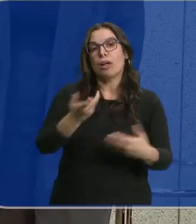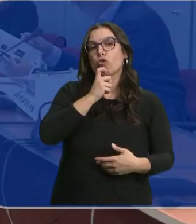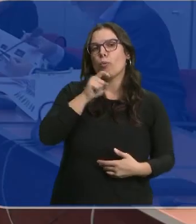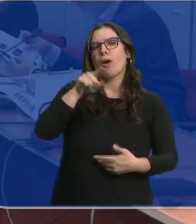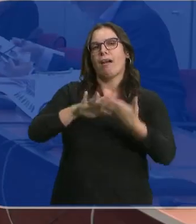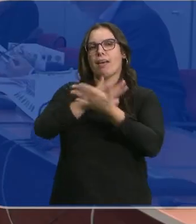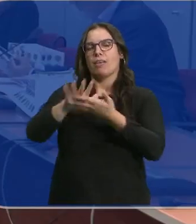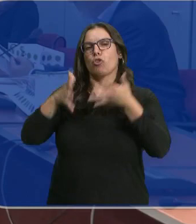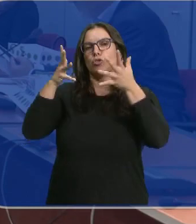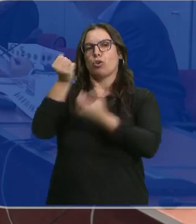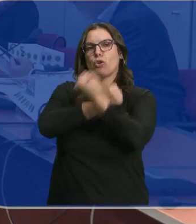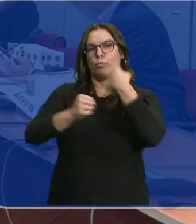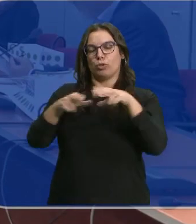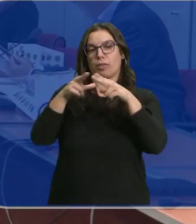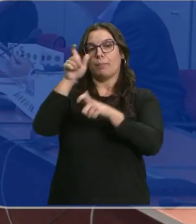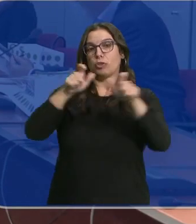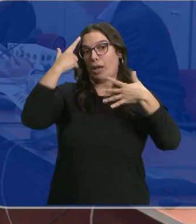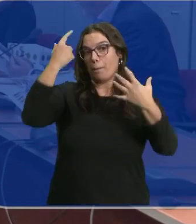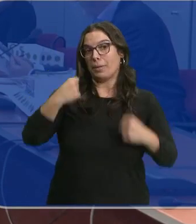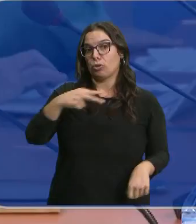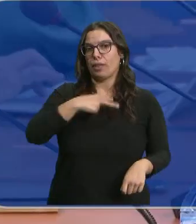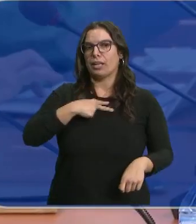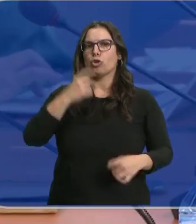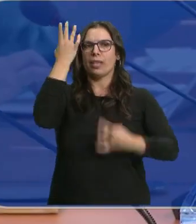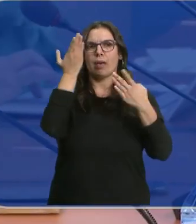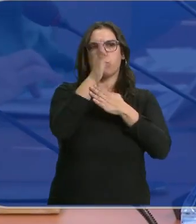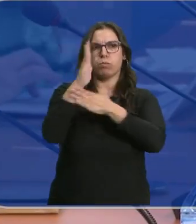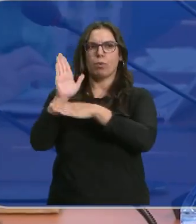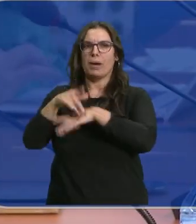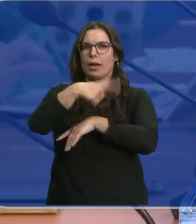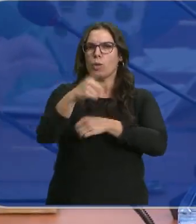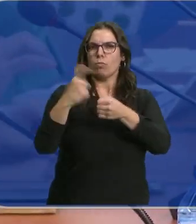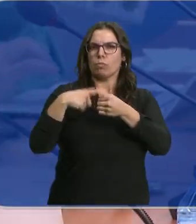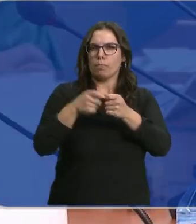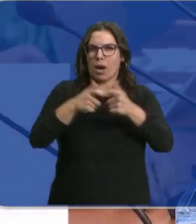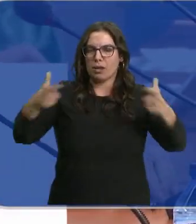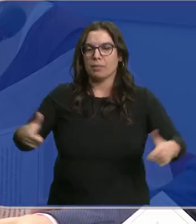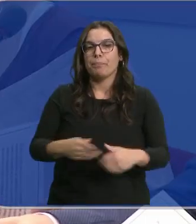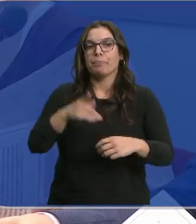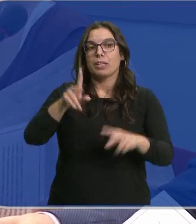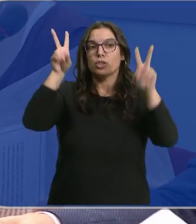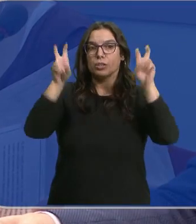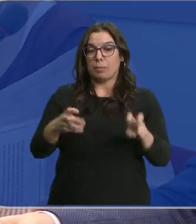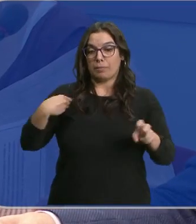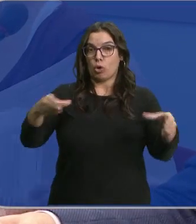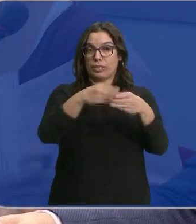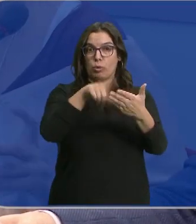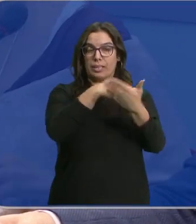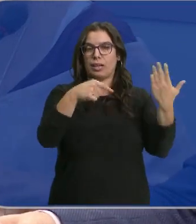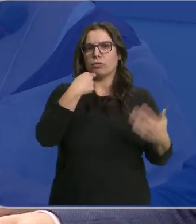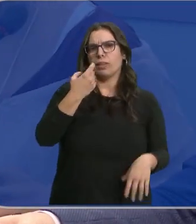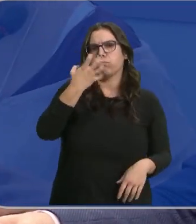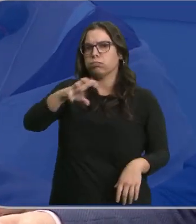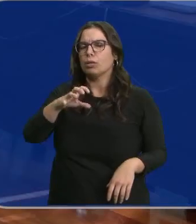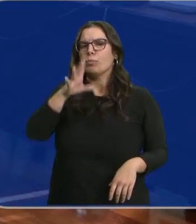En este encuentro, expertos del derecho han lanzado propuestas para que esa implicación sea mayor. Sobre este asunto se denuncia desde el colectivo gitano,